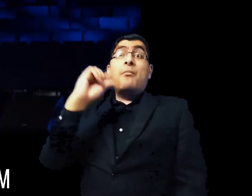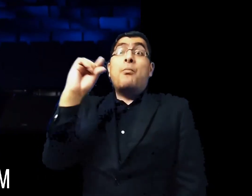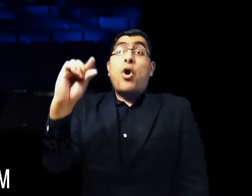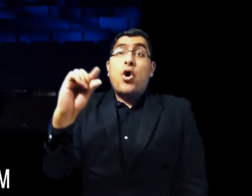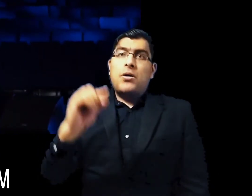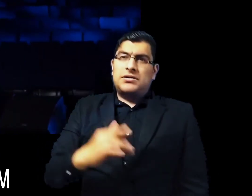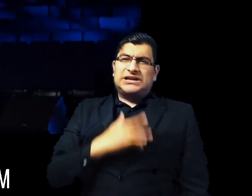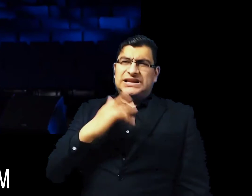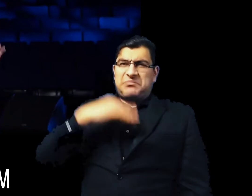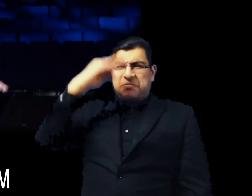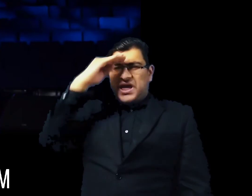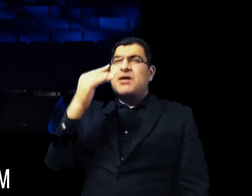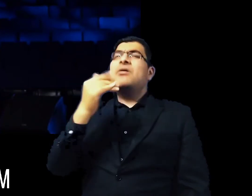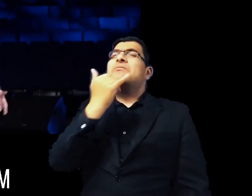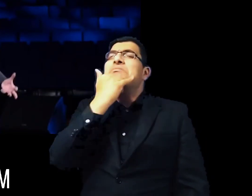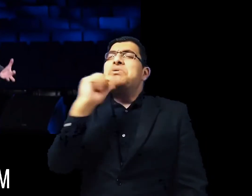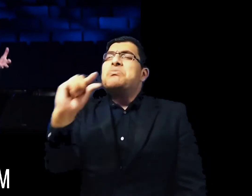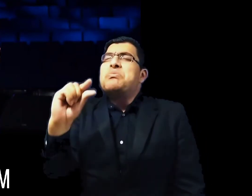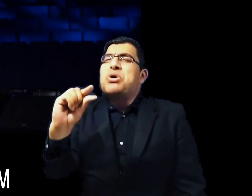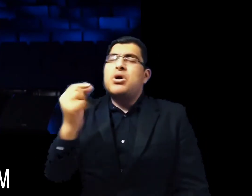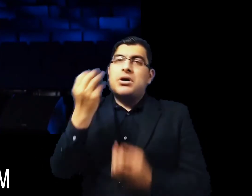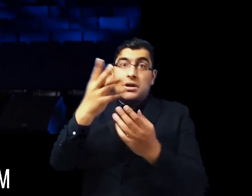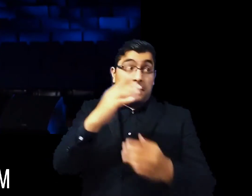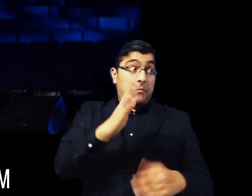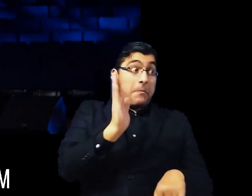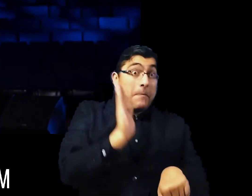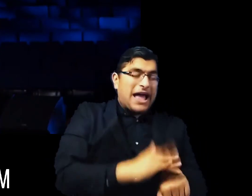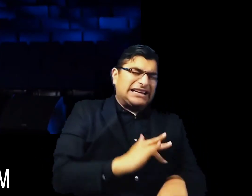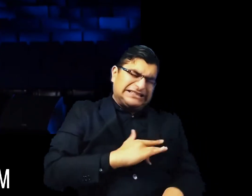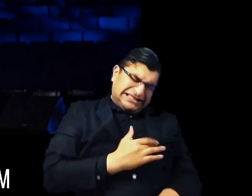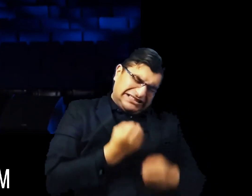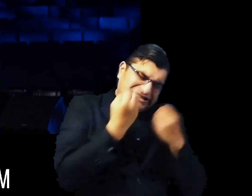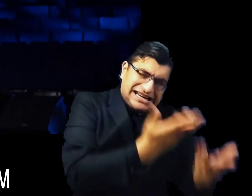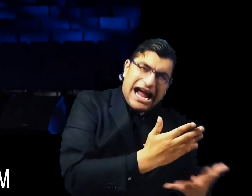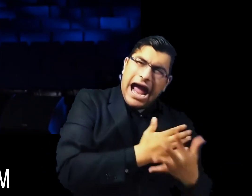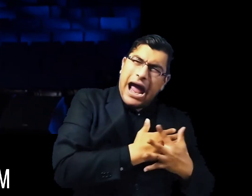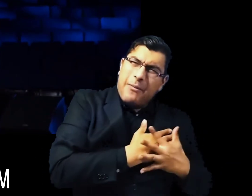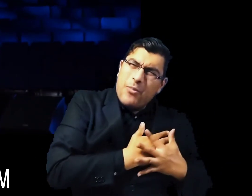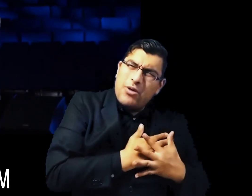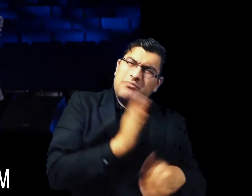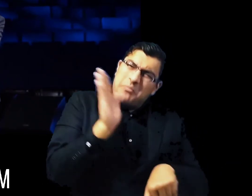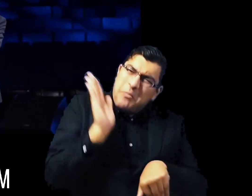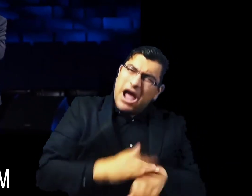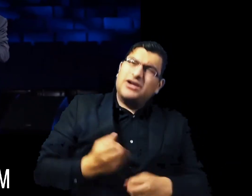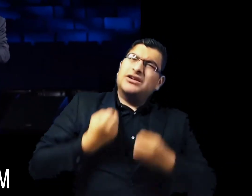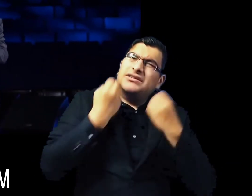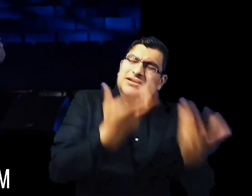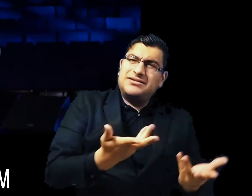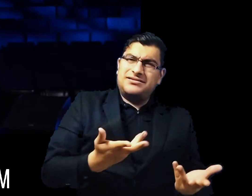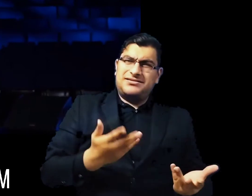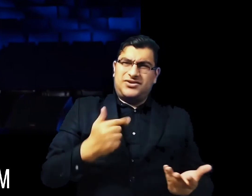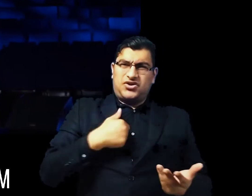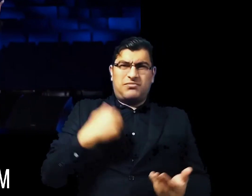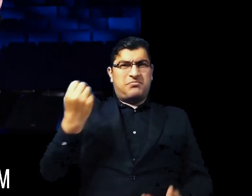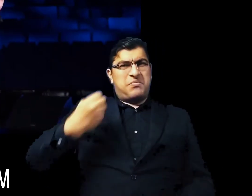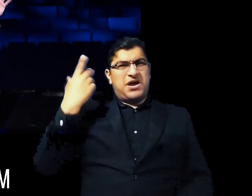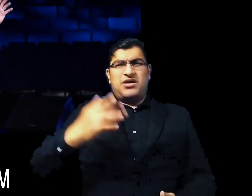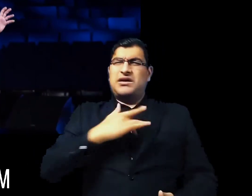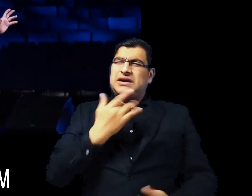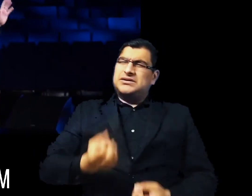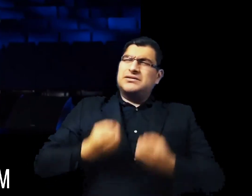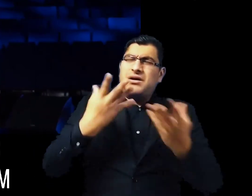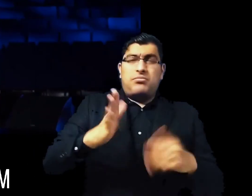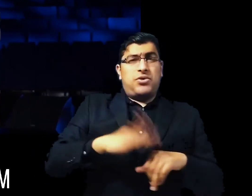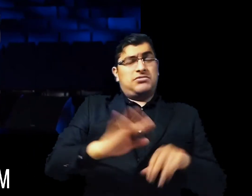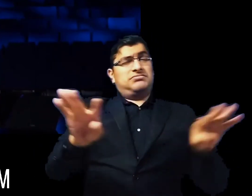que poco se te perdonó. Cuanto más gracia recibimos, más amor damos. Yo no soy un predicador de gracia